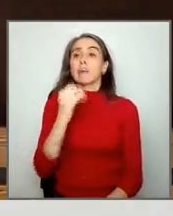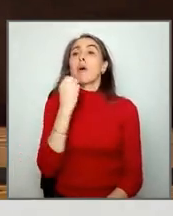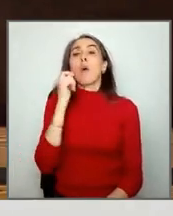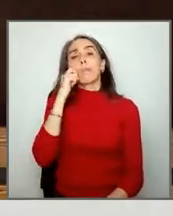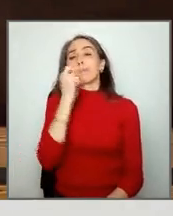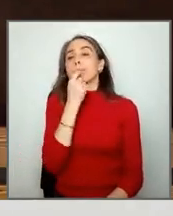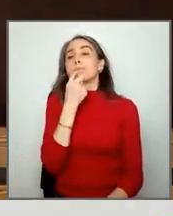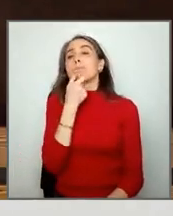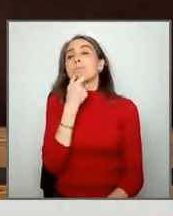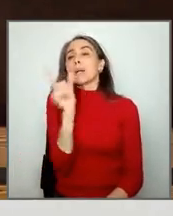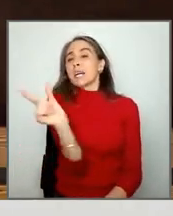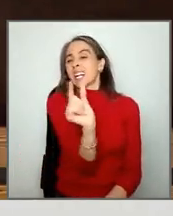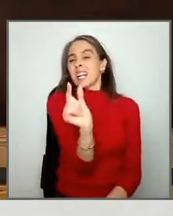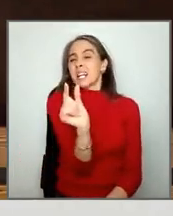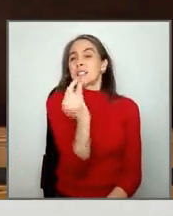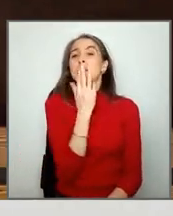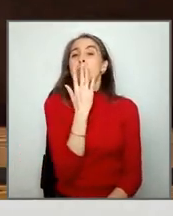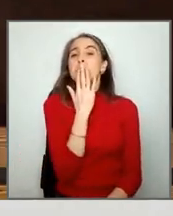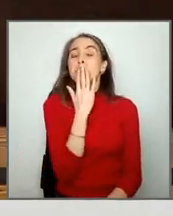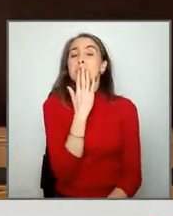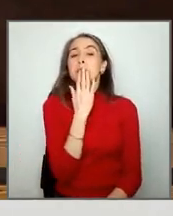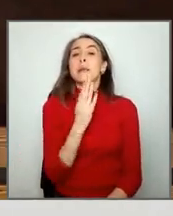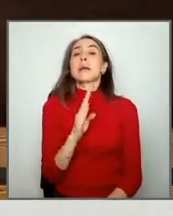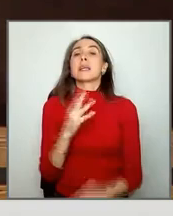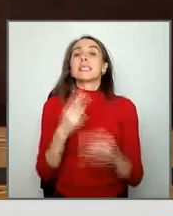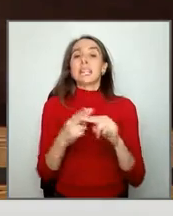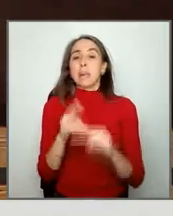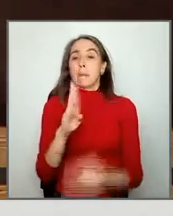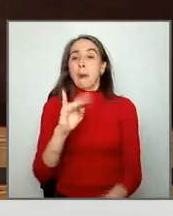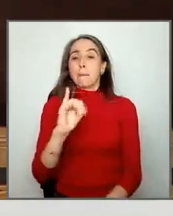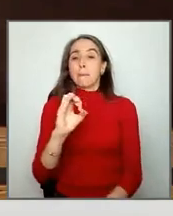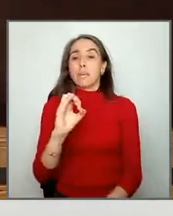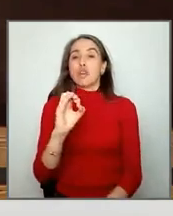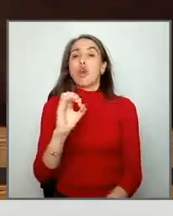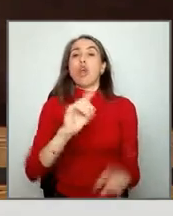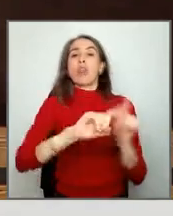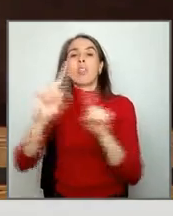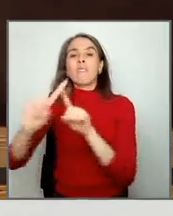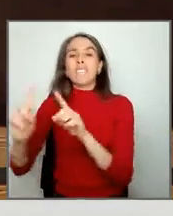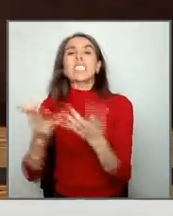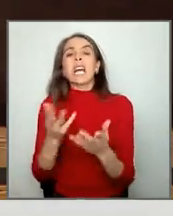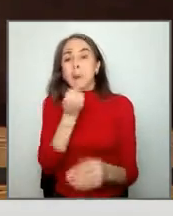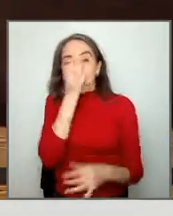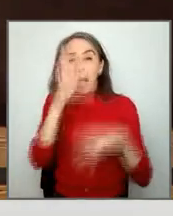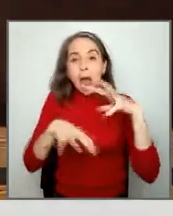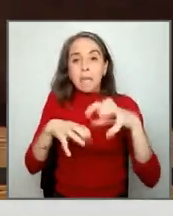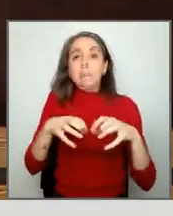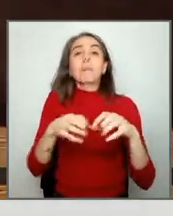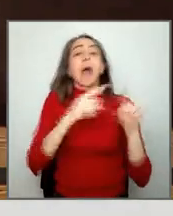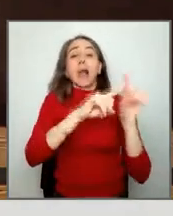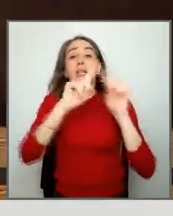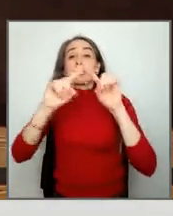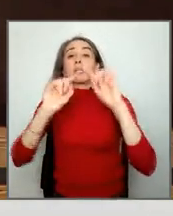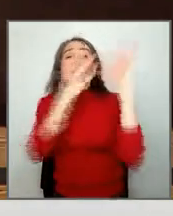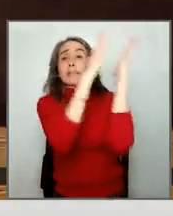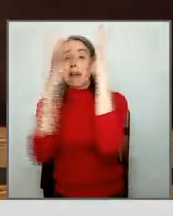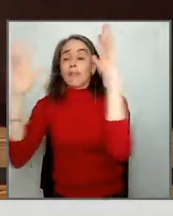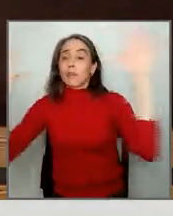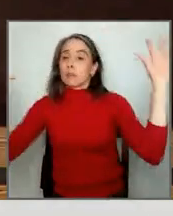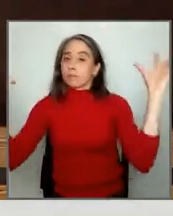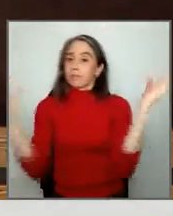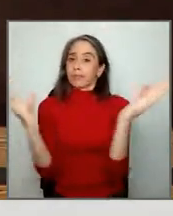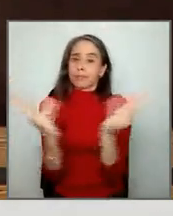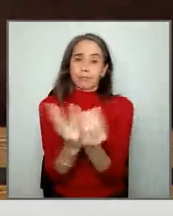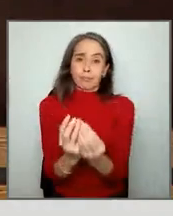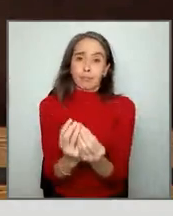inglés la biodiversidad Se está perdiendo un ritmo nunca antes registrado en la historia de la vida de nuestro planeta